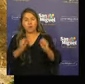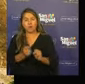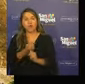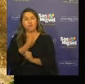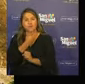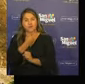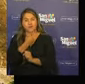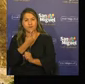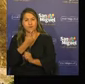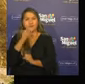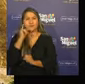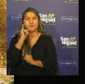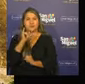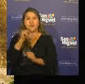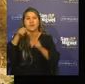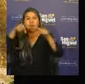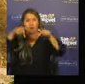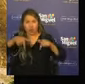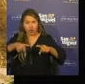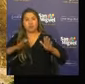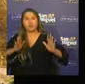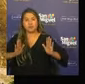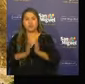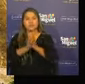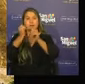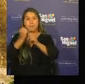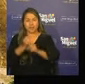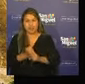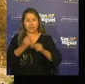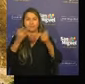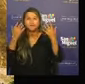vivir en San Miguel.